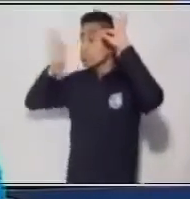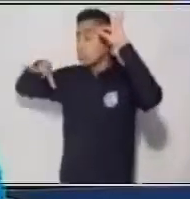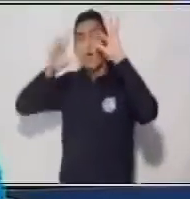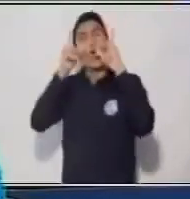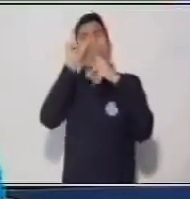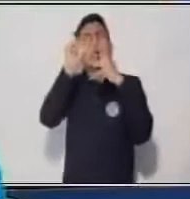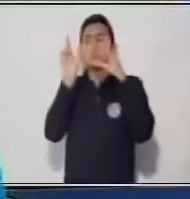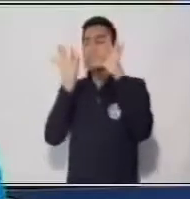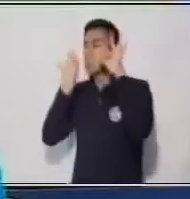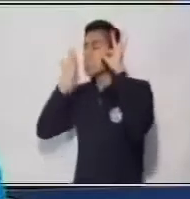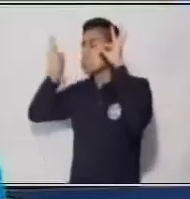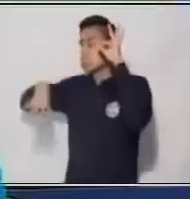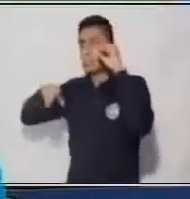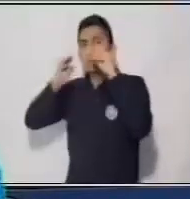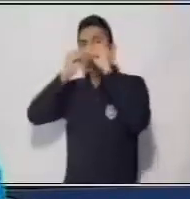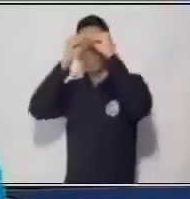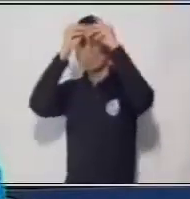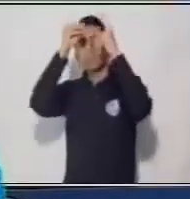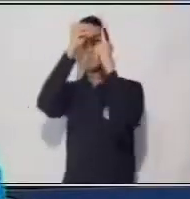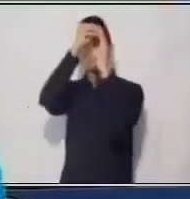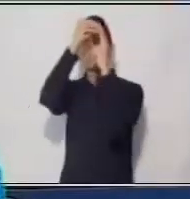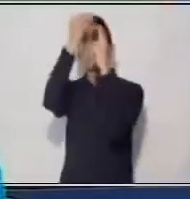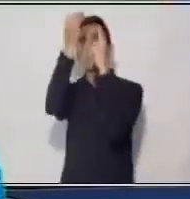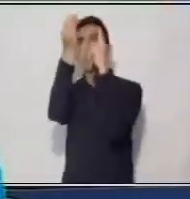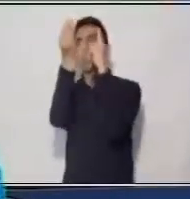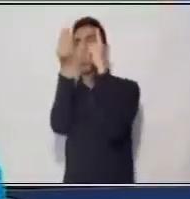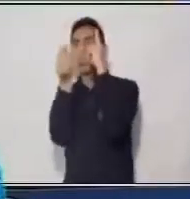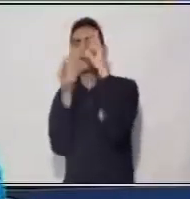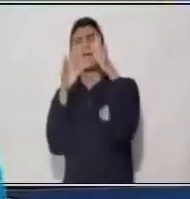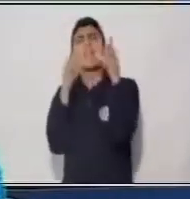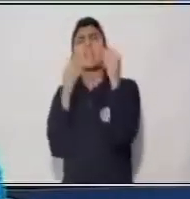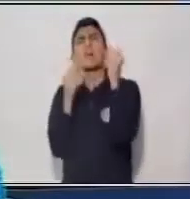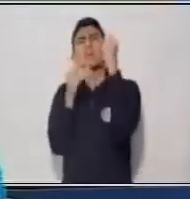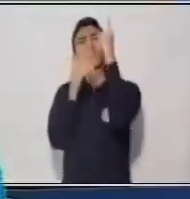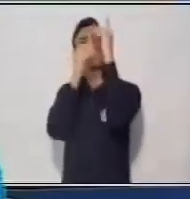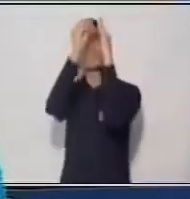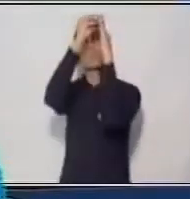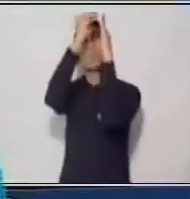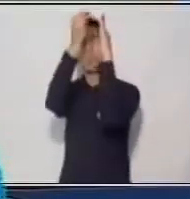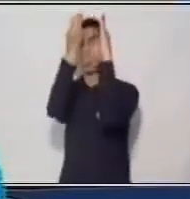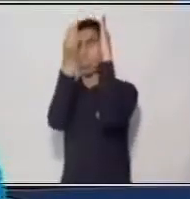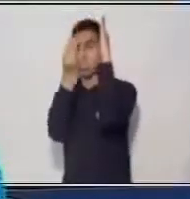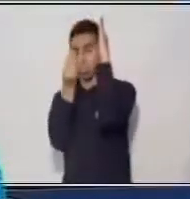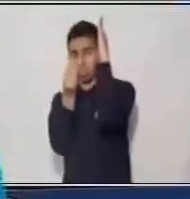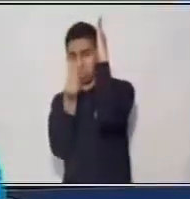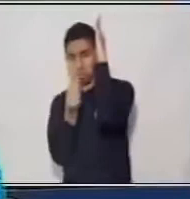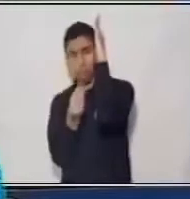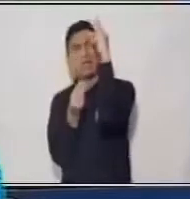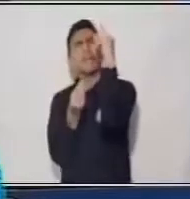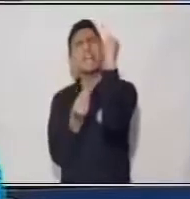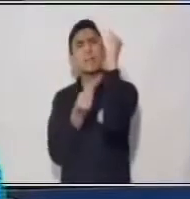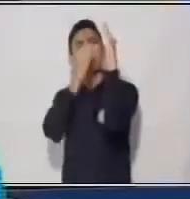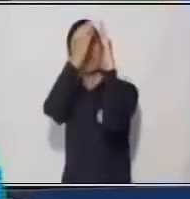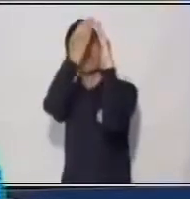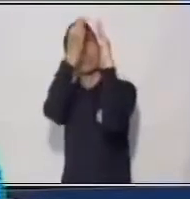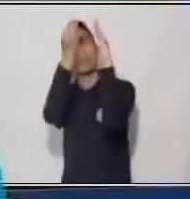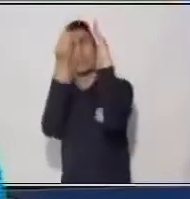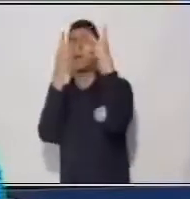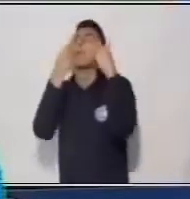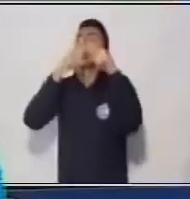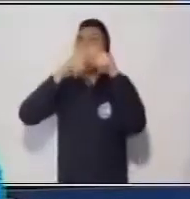Ahí tenemos nosotros una distancia. ¿Y qué velocidad tiene en su recorrido lo que se haya